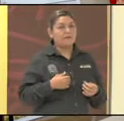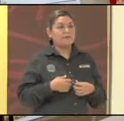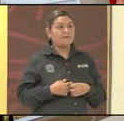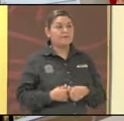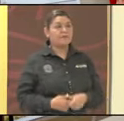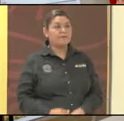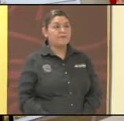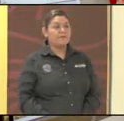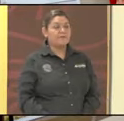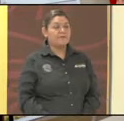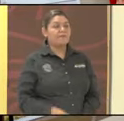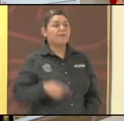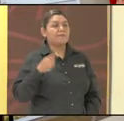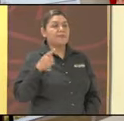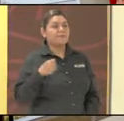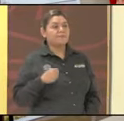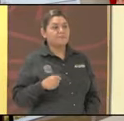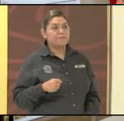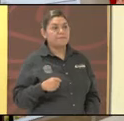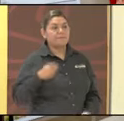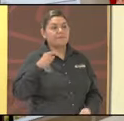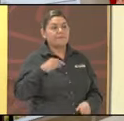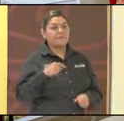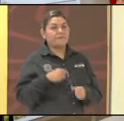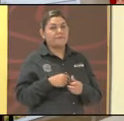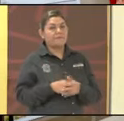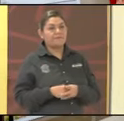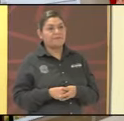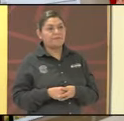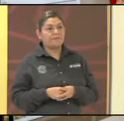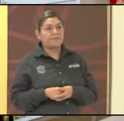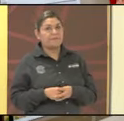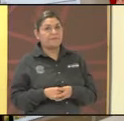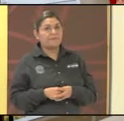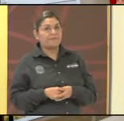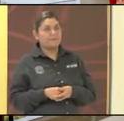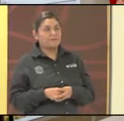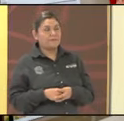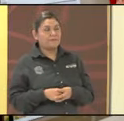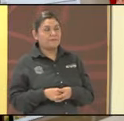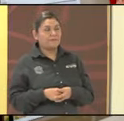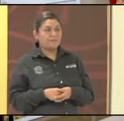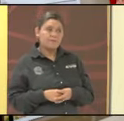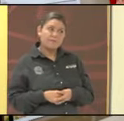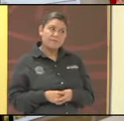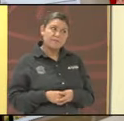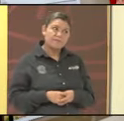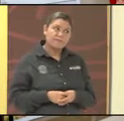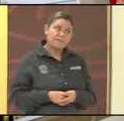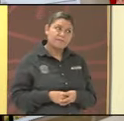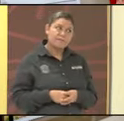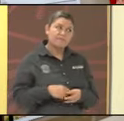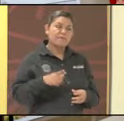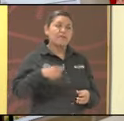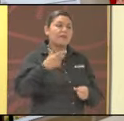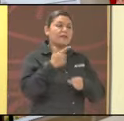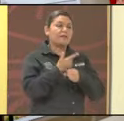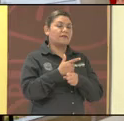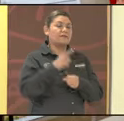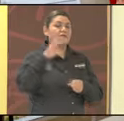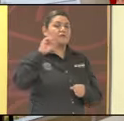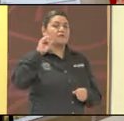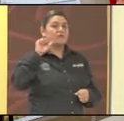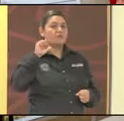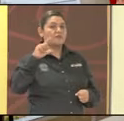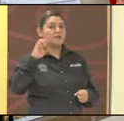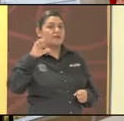Animal. Ahí estuvo la médica veterinaria Vanessa Navarro, coordinadora médica de la Dirección de Bienestar Animal, la licenciada Rosa Elena Martínez